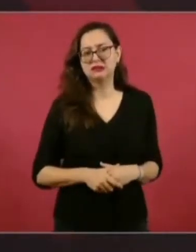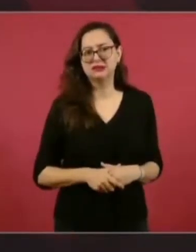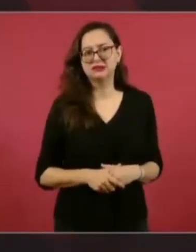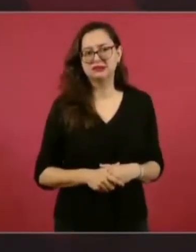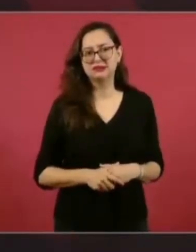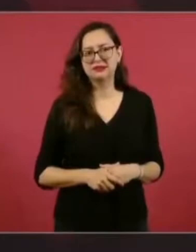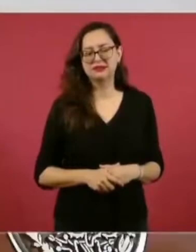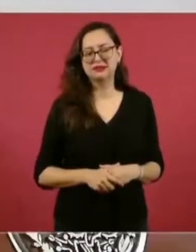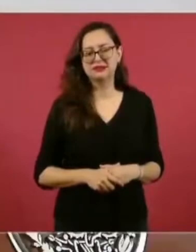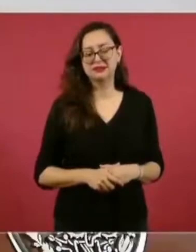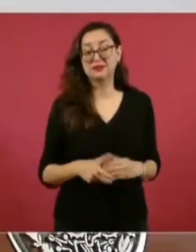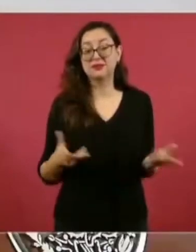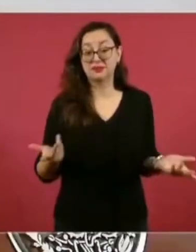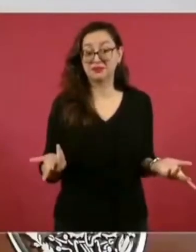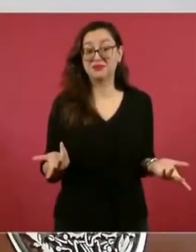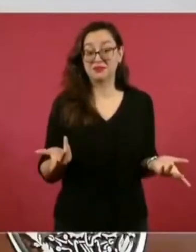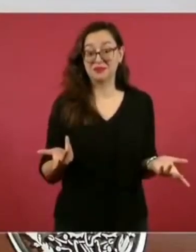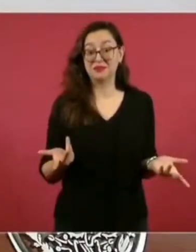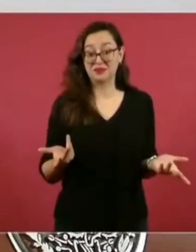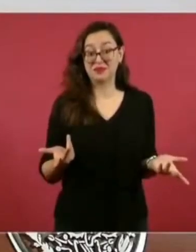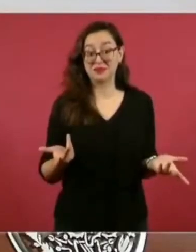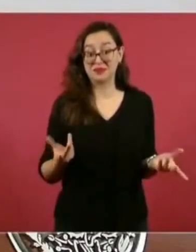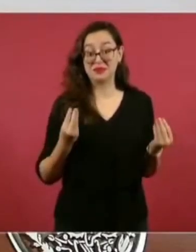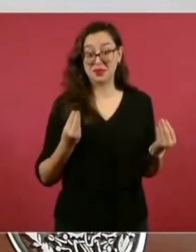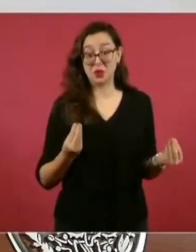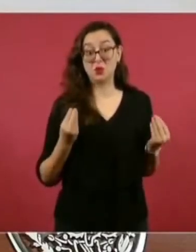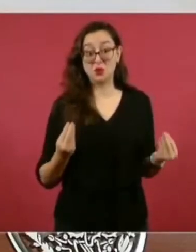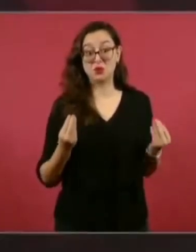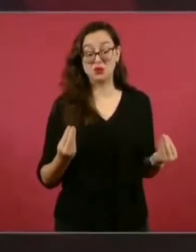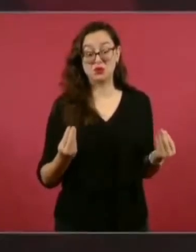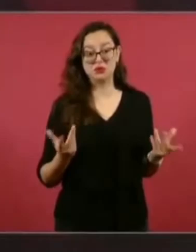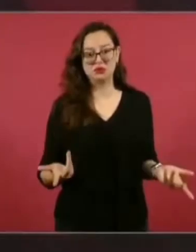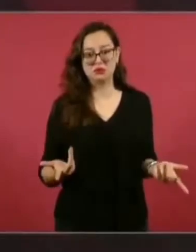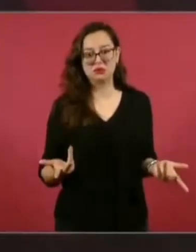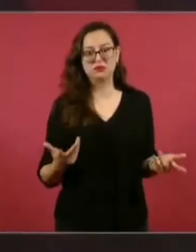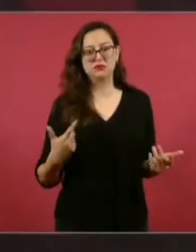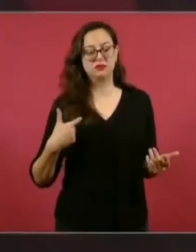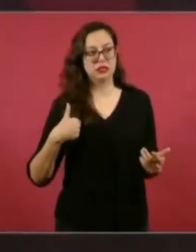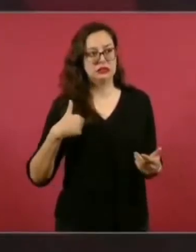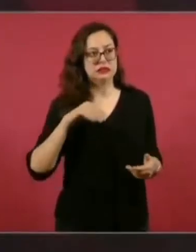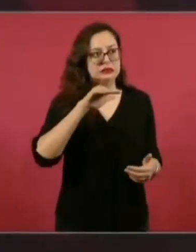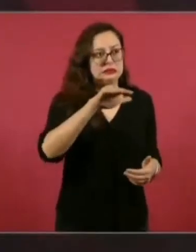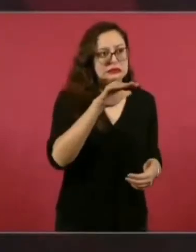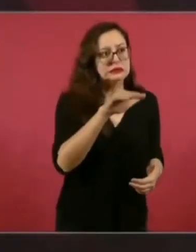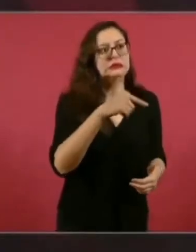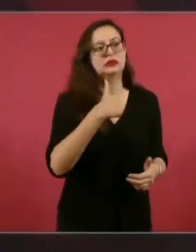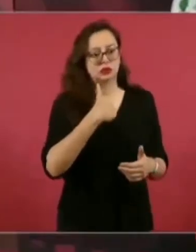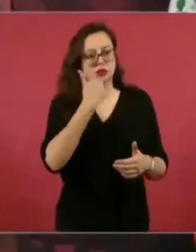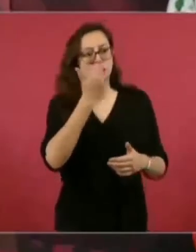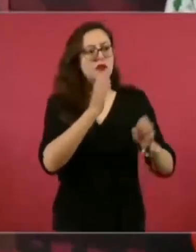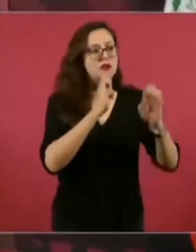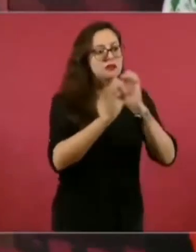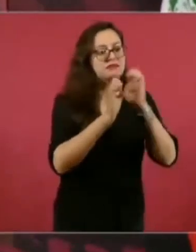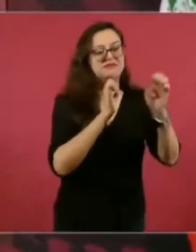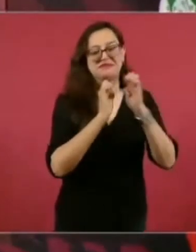Y además eso prevalecía. Era muy difícil conseguir una entrevista siendo opositor.